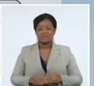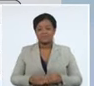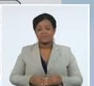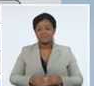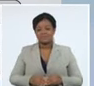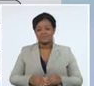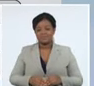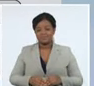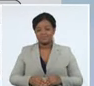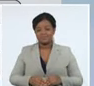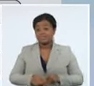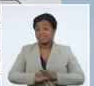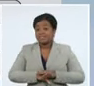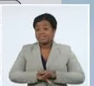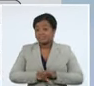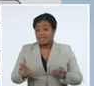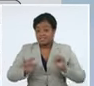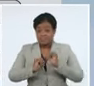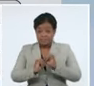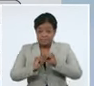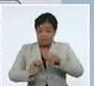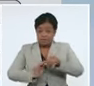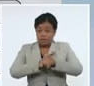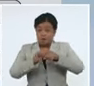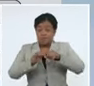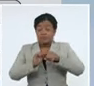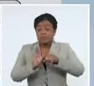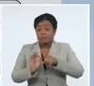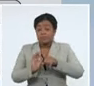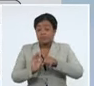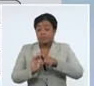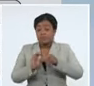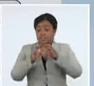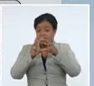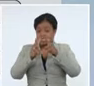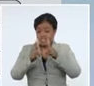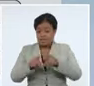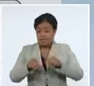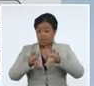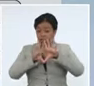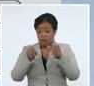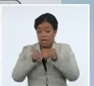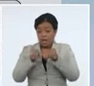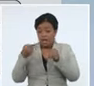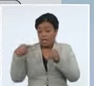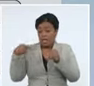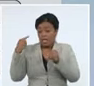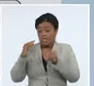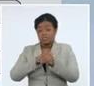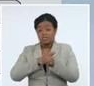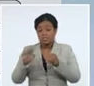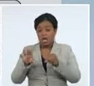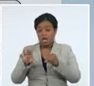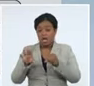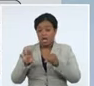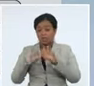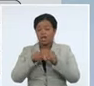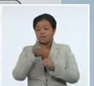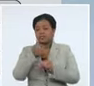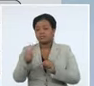Ya con este comportamiento del número de muestras y de diagnosticados ayer, pues ya suman